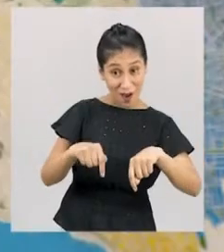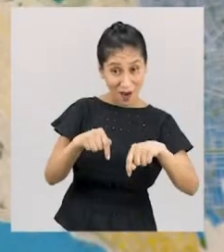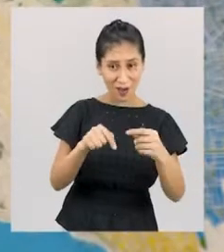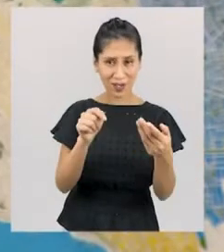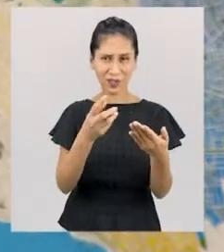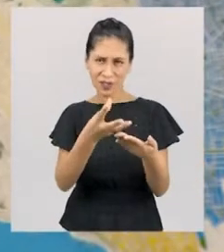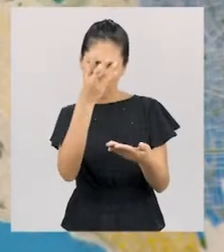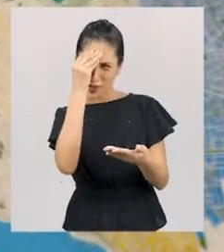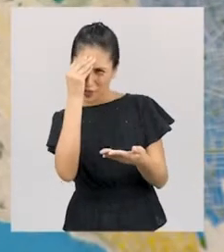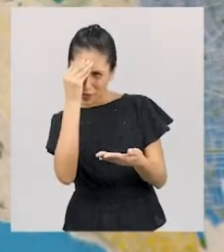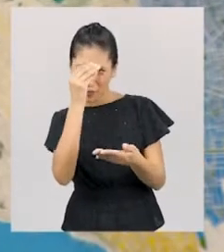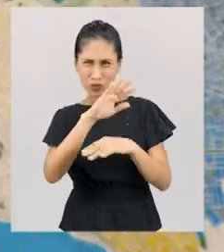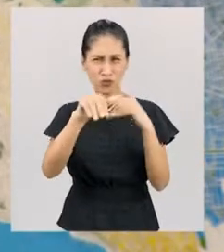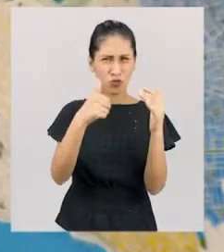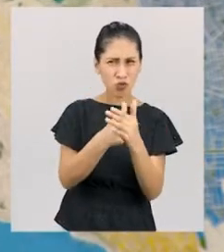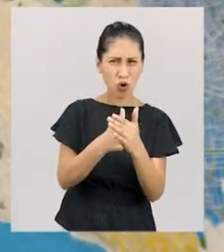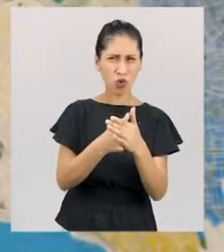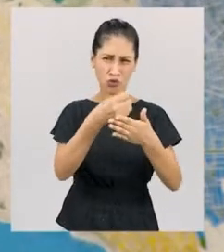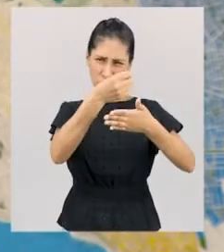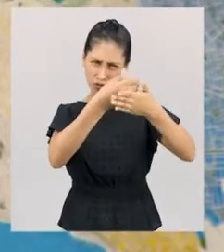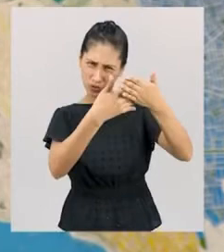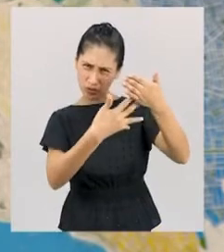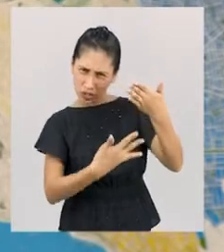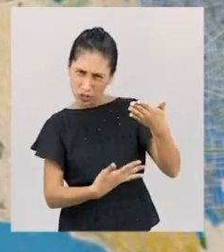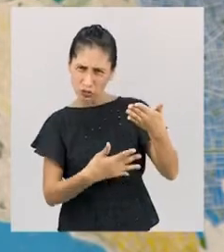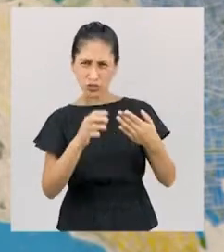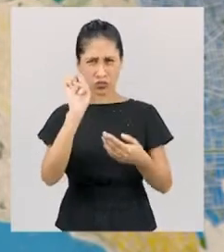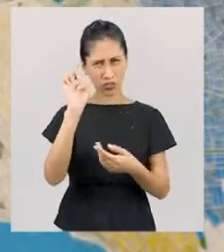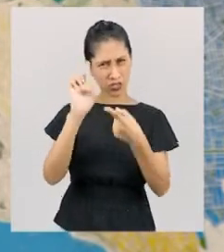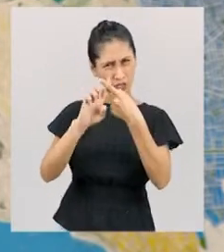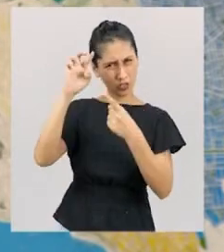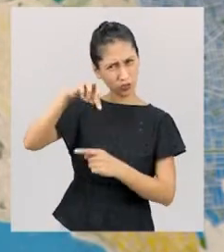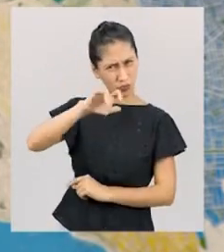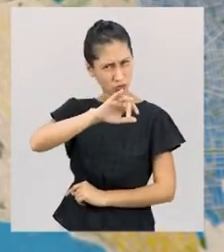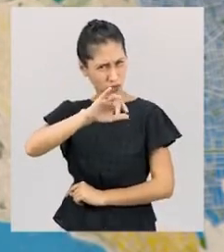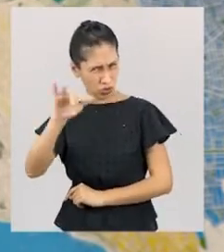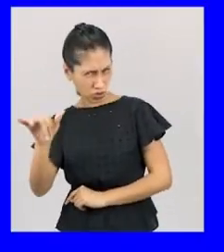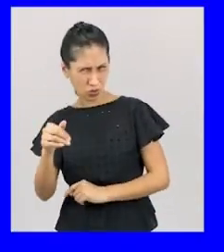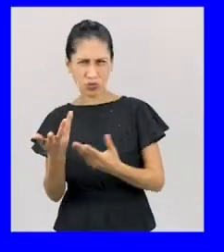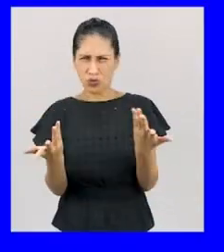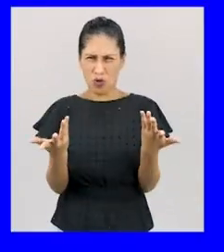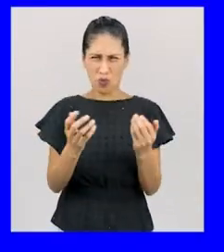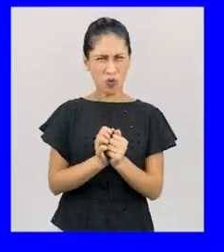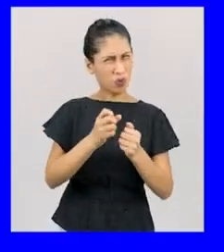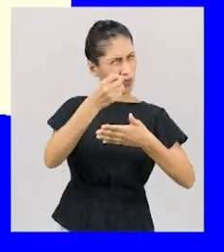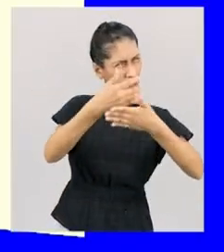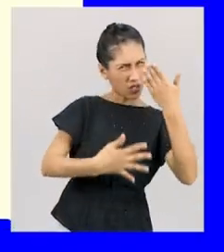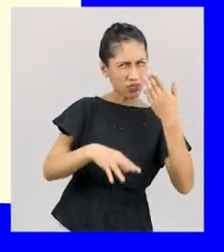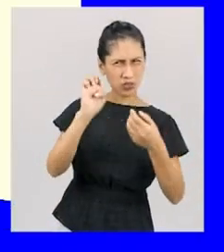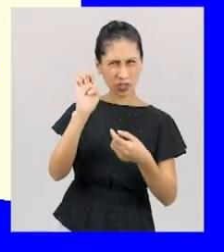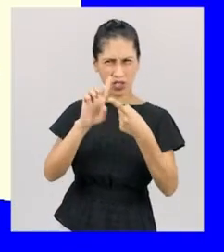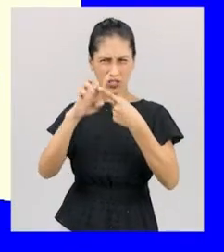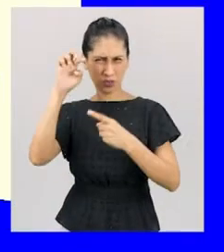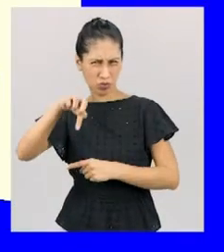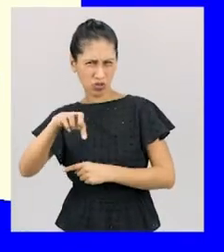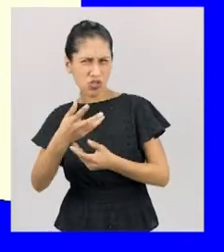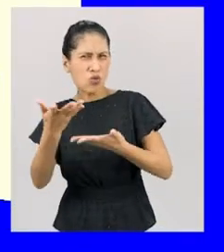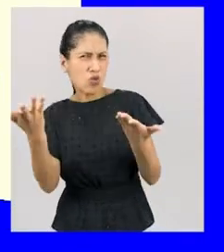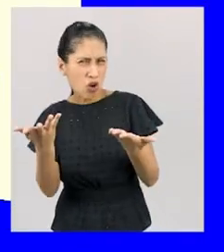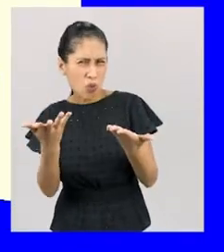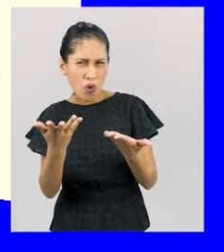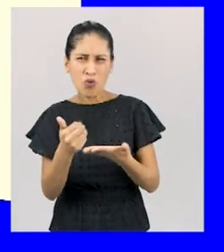En el programa de hoy reforzamos nuestros conocimientos sobre los textos expositivos. Se llaman expositivos ya que nos